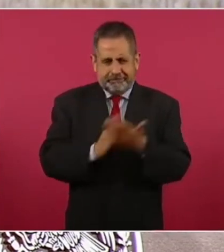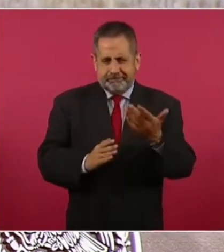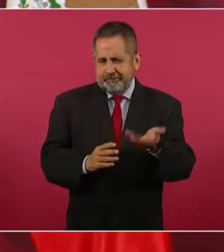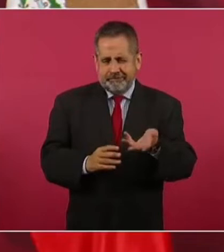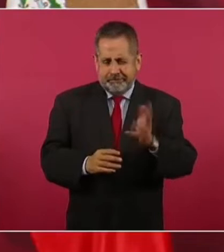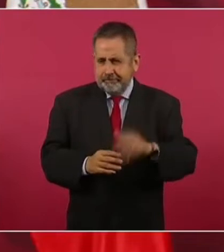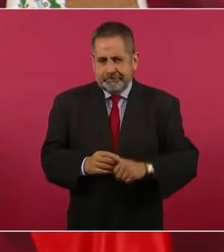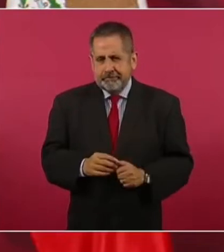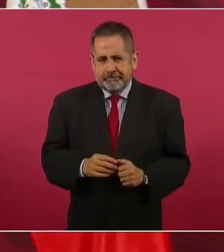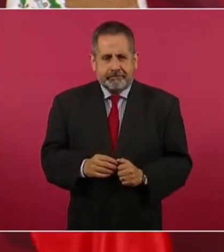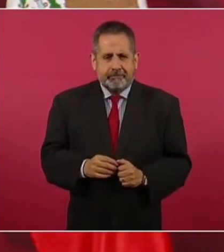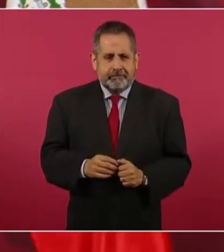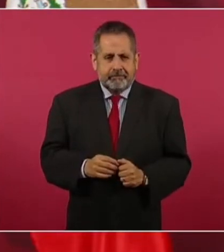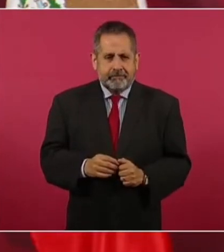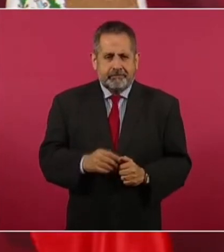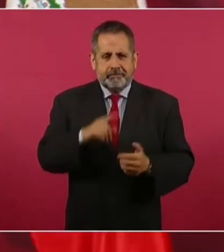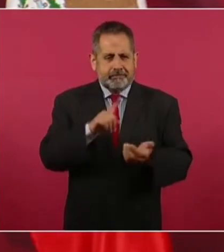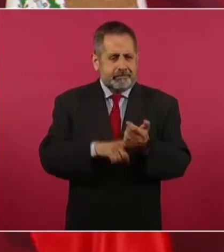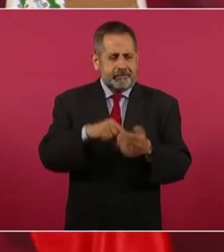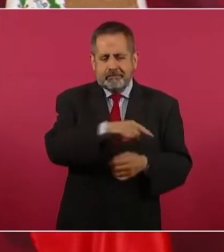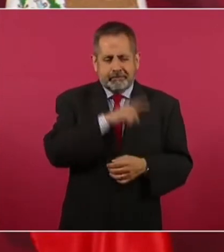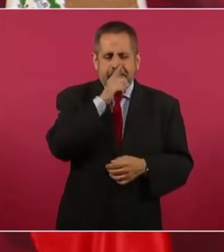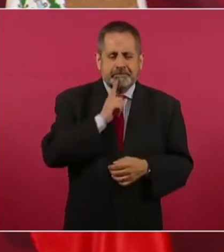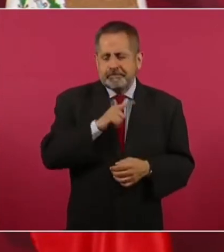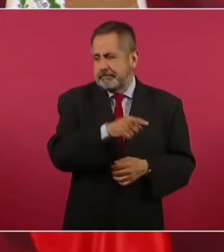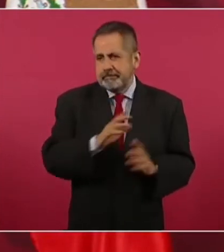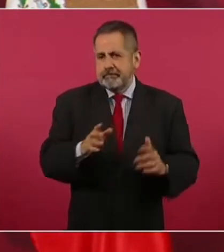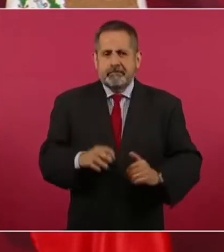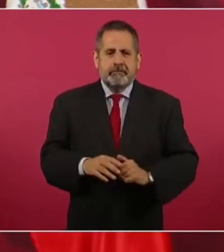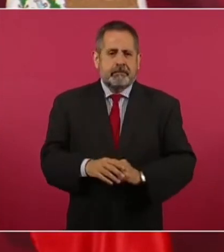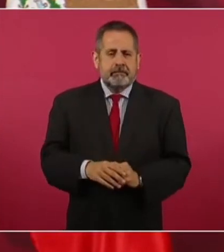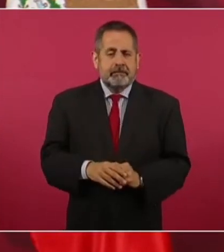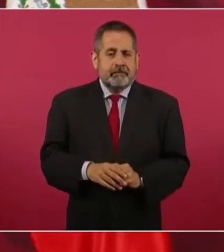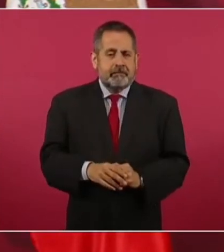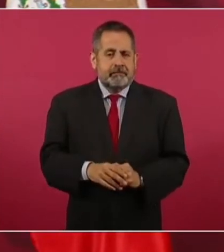verdades a medias son mentiras completas.